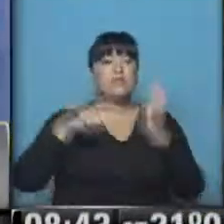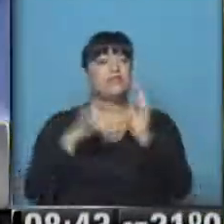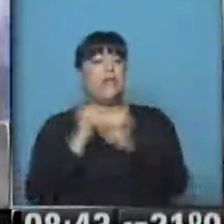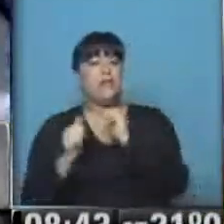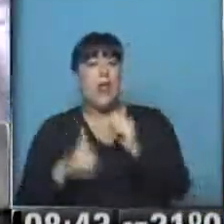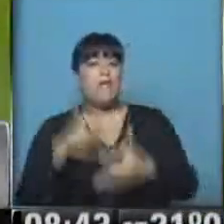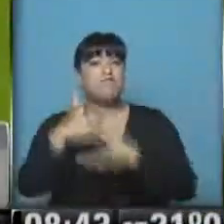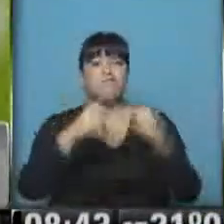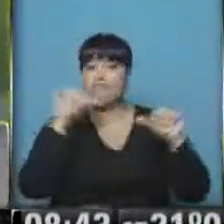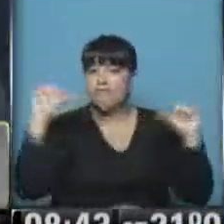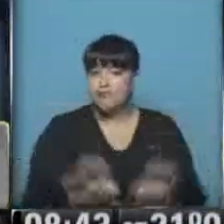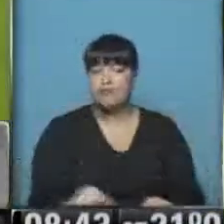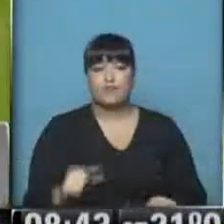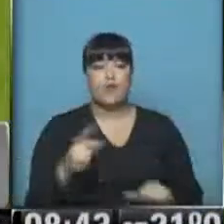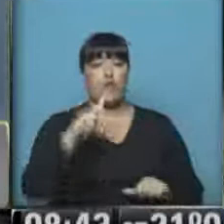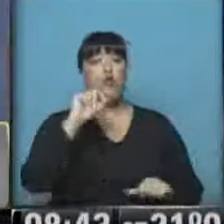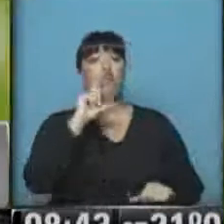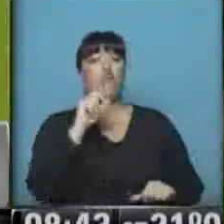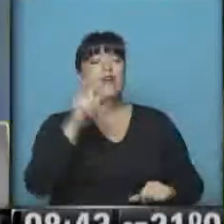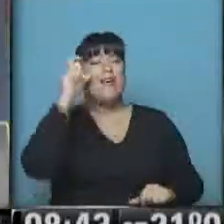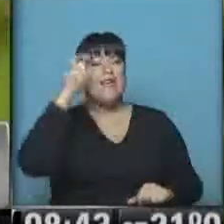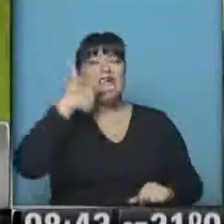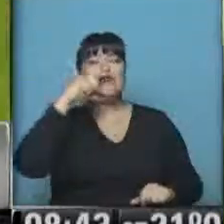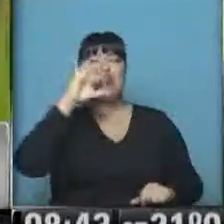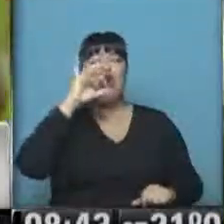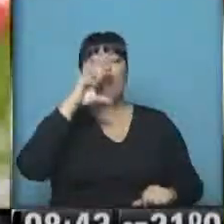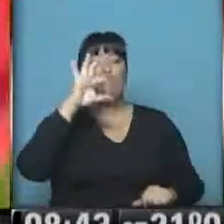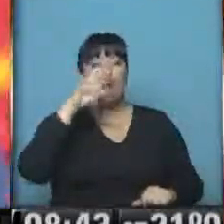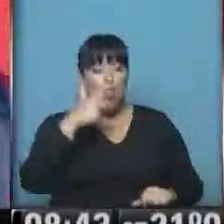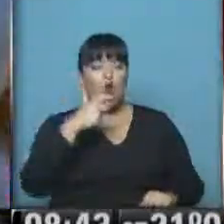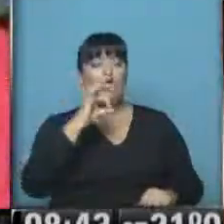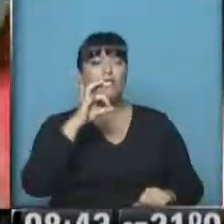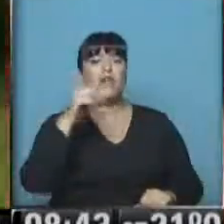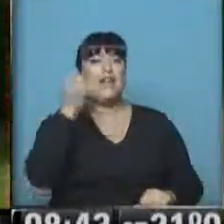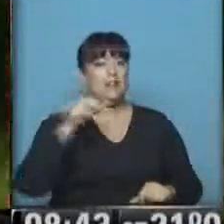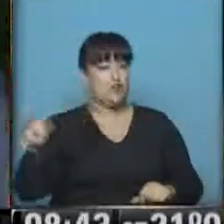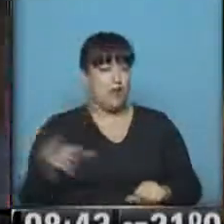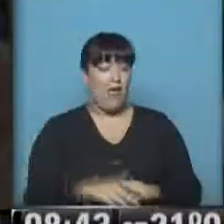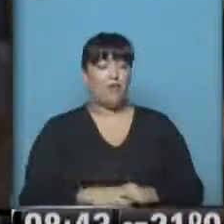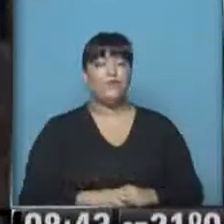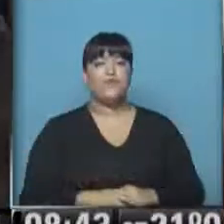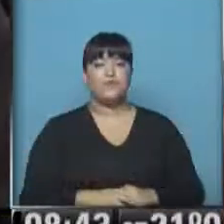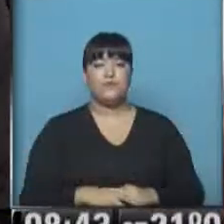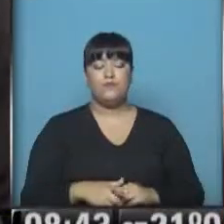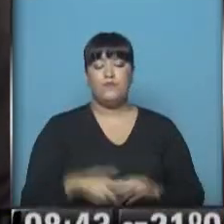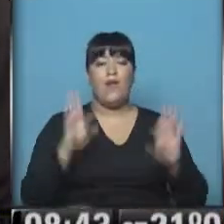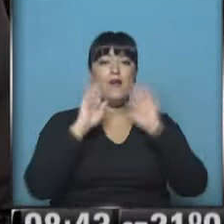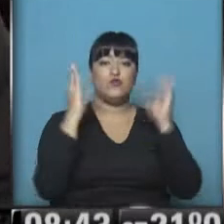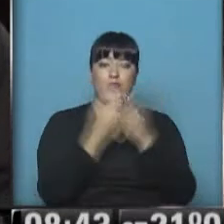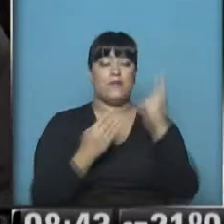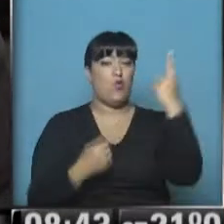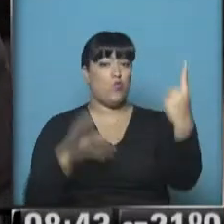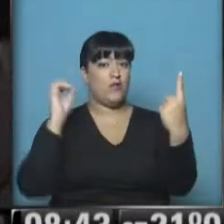Fíjate con el Coco. Sí, está lesionado, es Coco, recuperándose de un desgarro. Y allí entonces Estudiantes ganándole